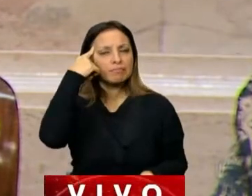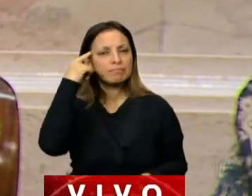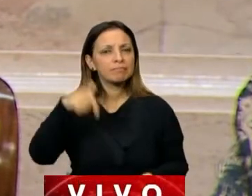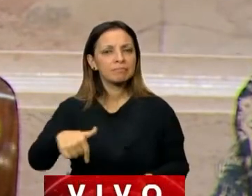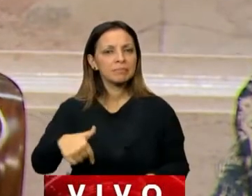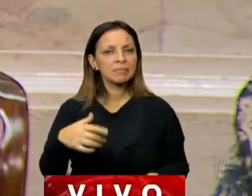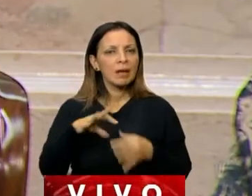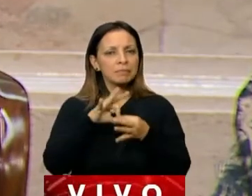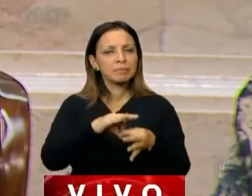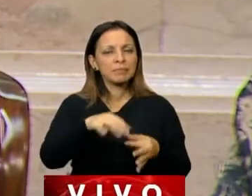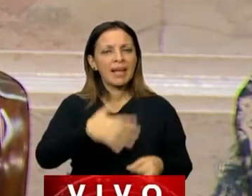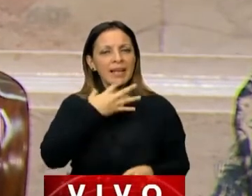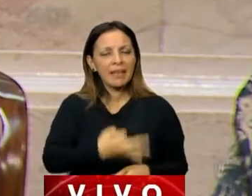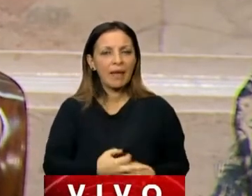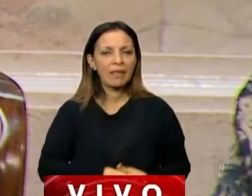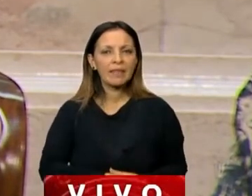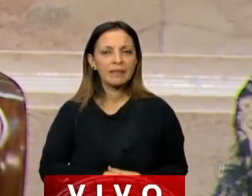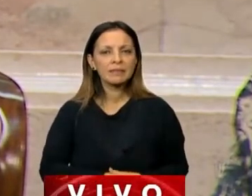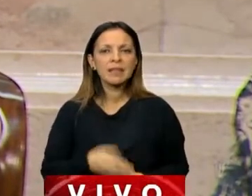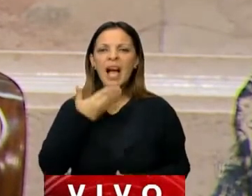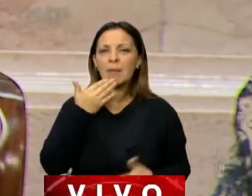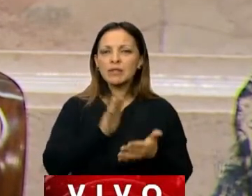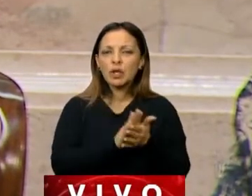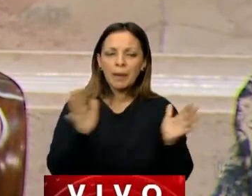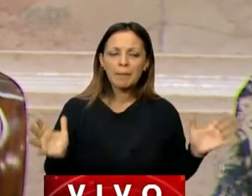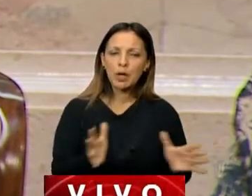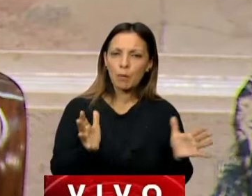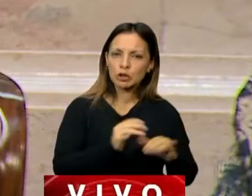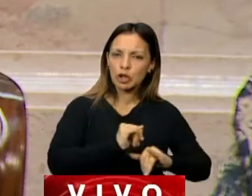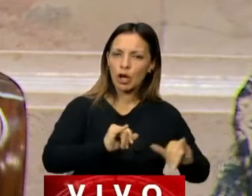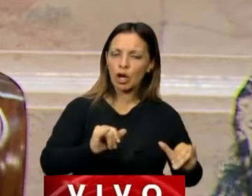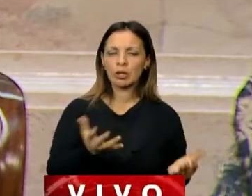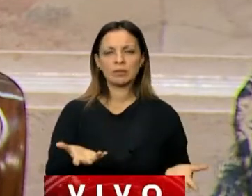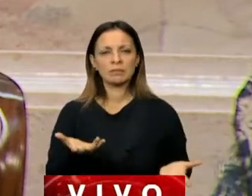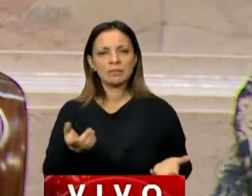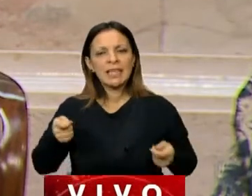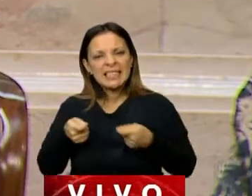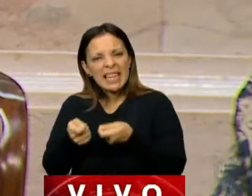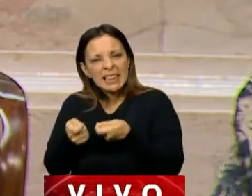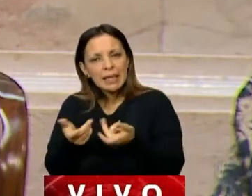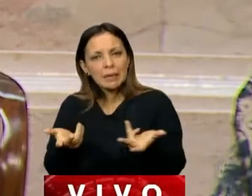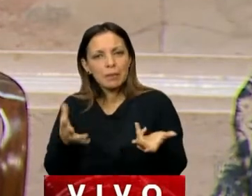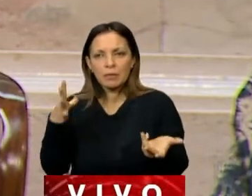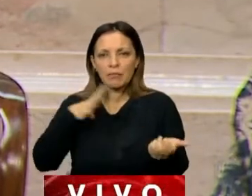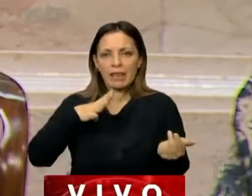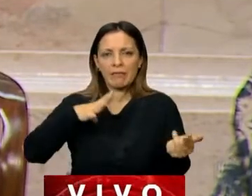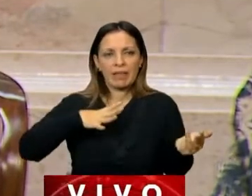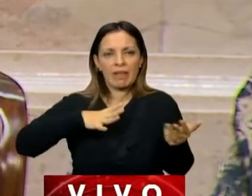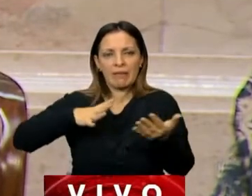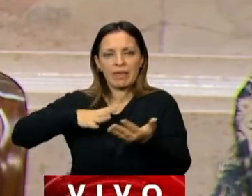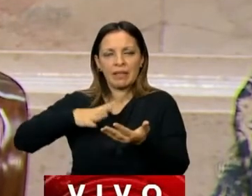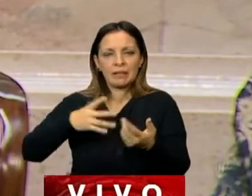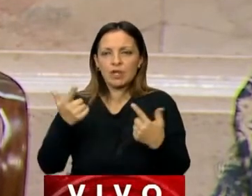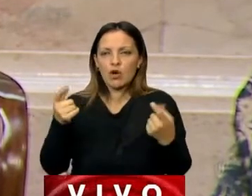viviendo hoy. Hablamos de promoción, de incentivos y faltan insumos por todos lados. No